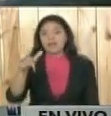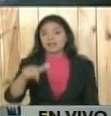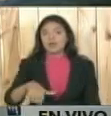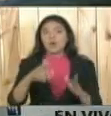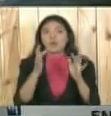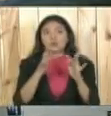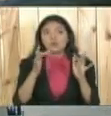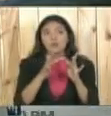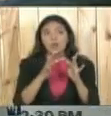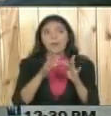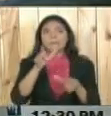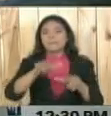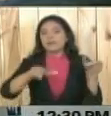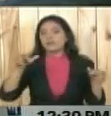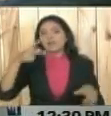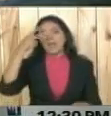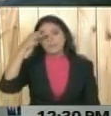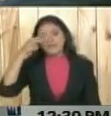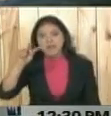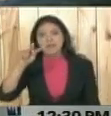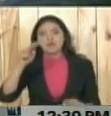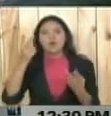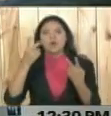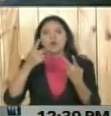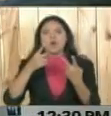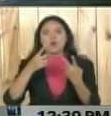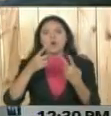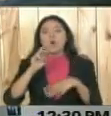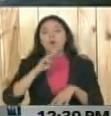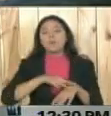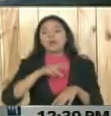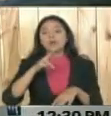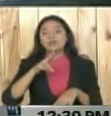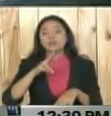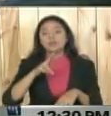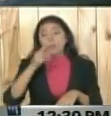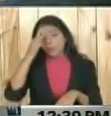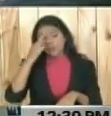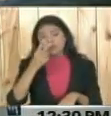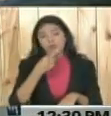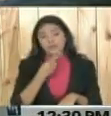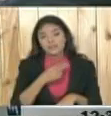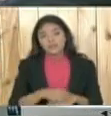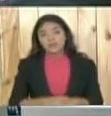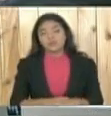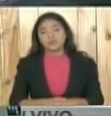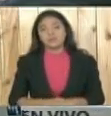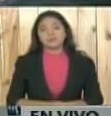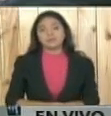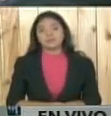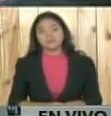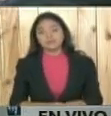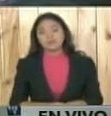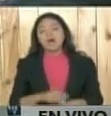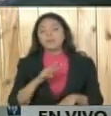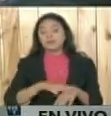miren, gente de México, Puerto Rico, en este programa especial en homenaje a Ismael Rivera, el sonero